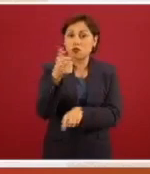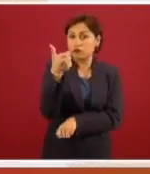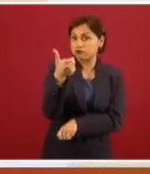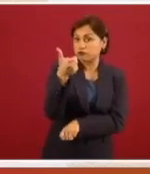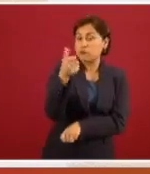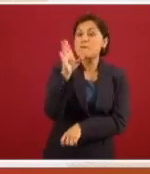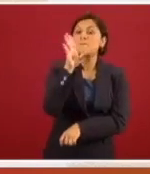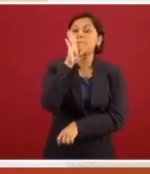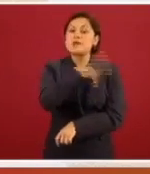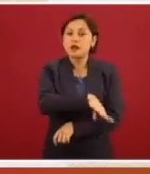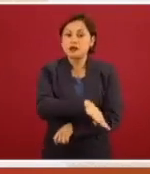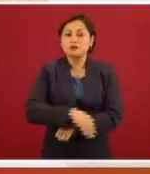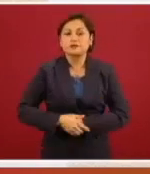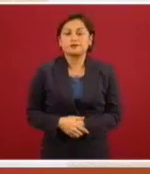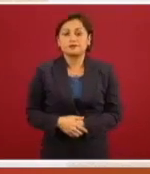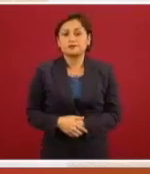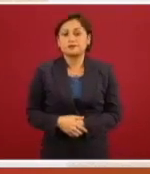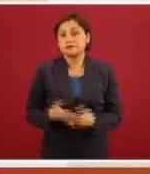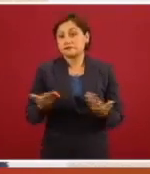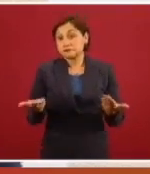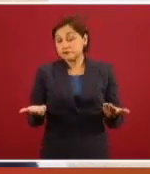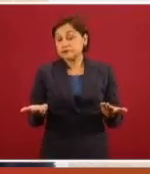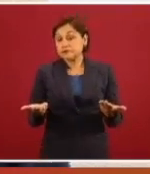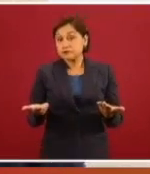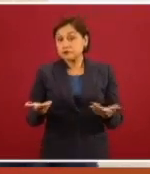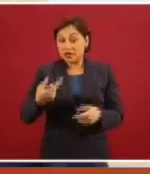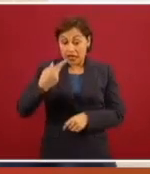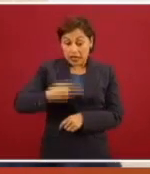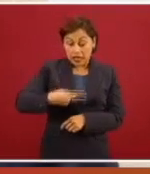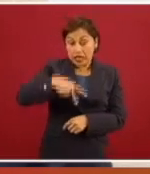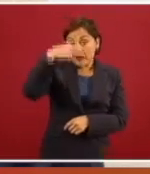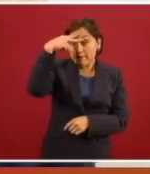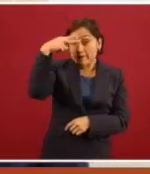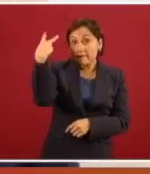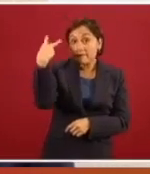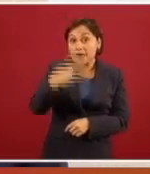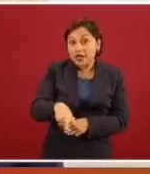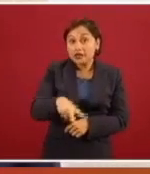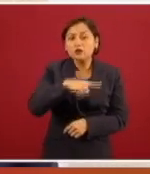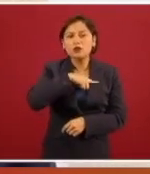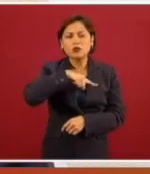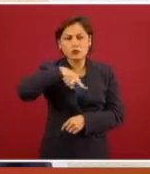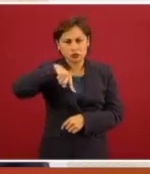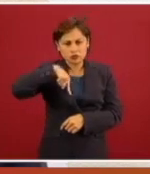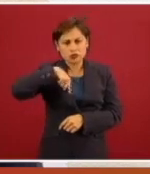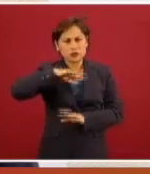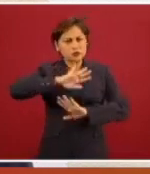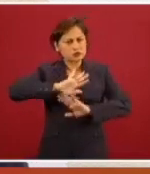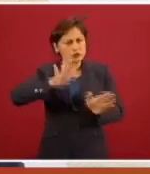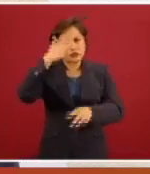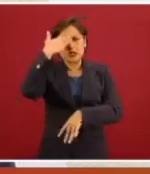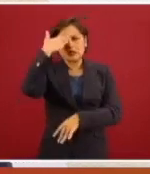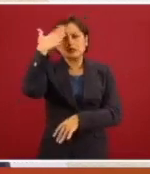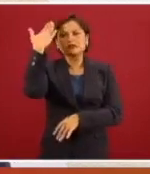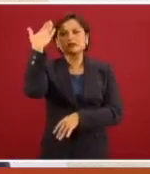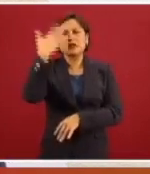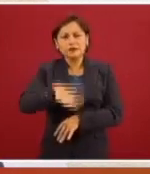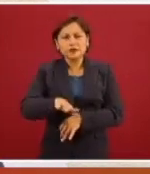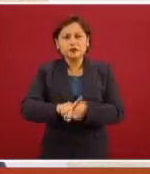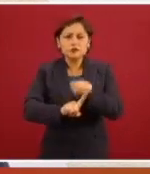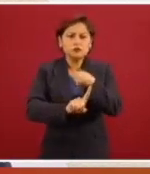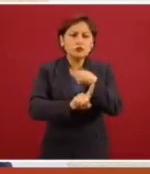En nuestro país, como sabemos, frente a las